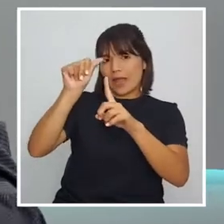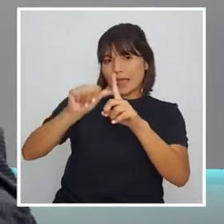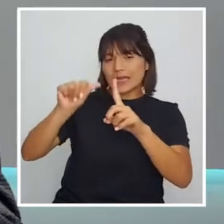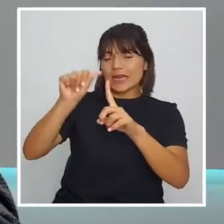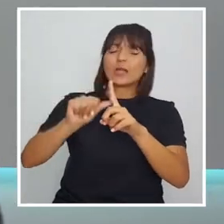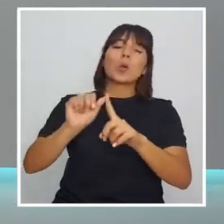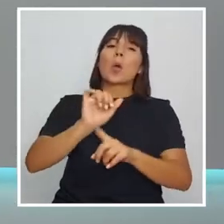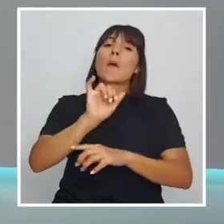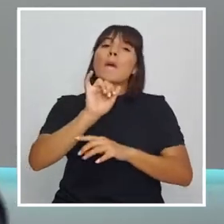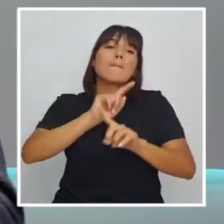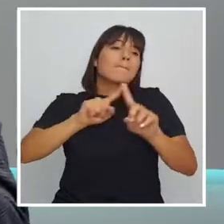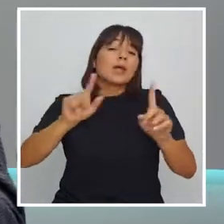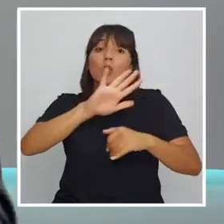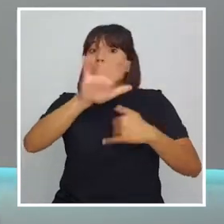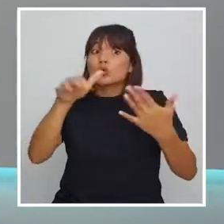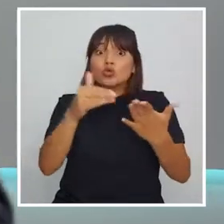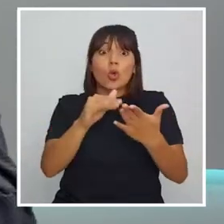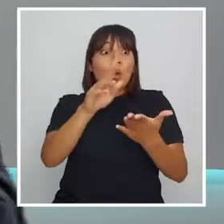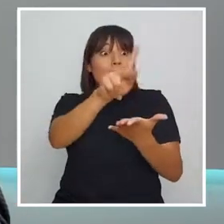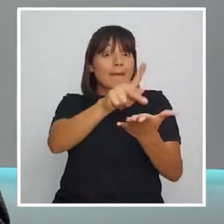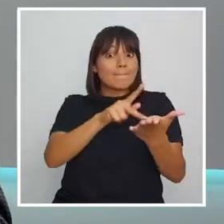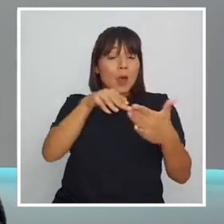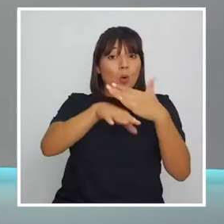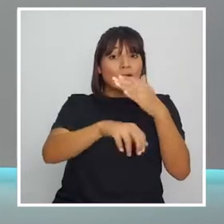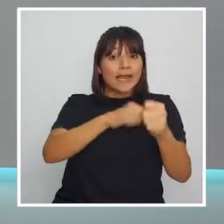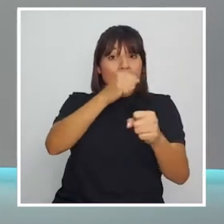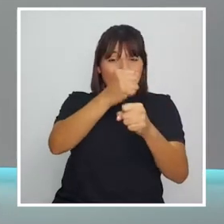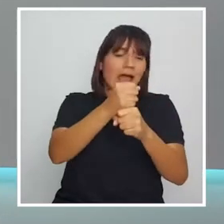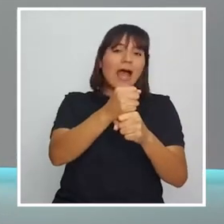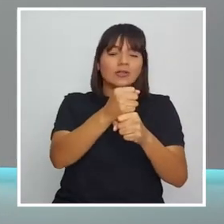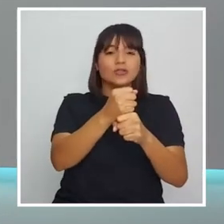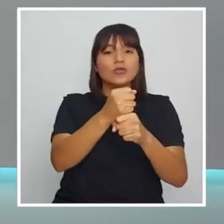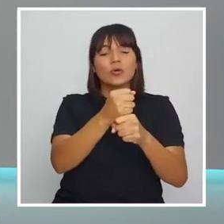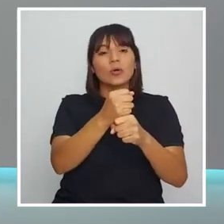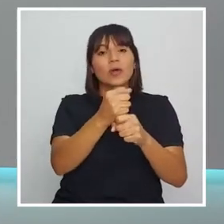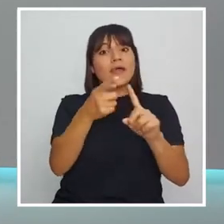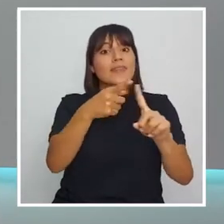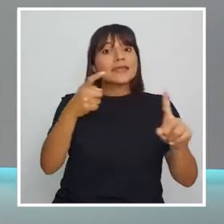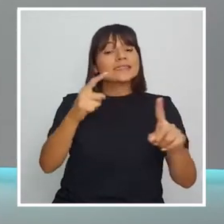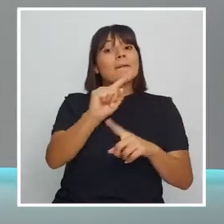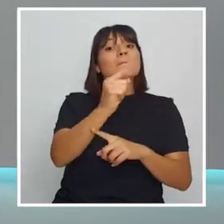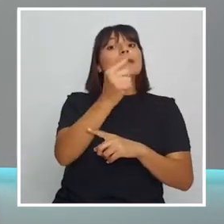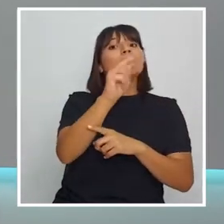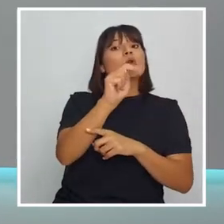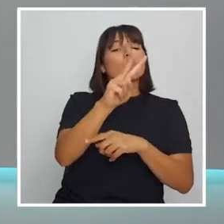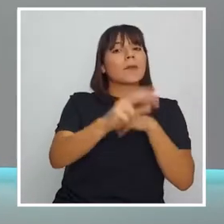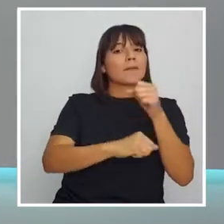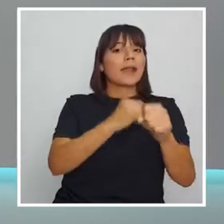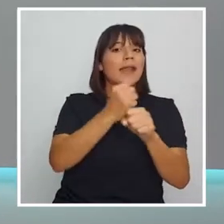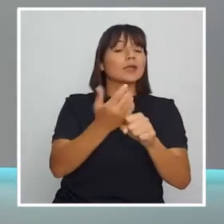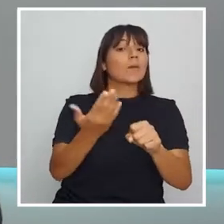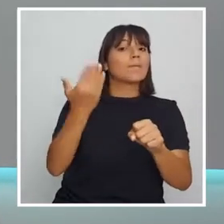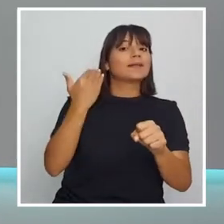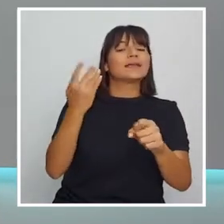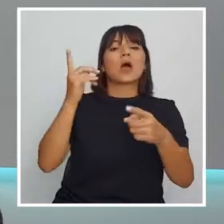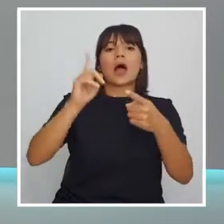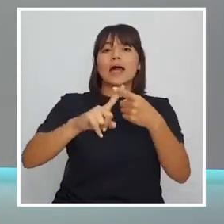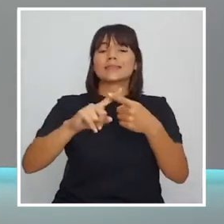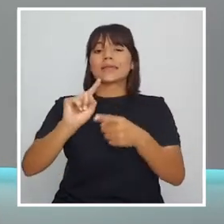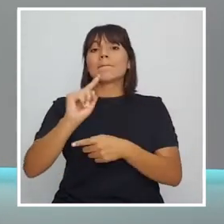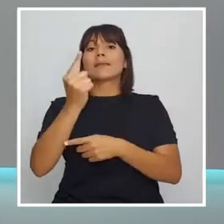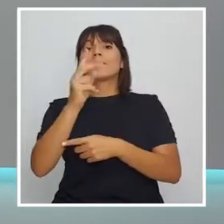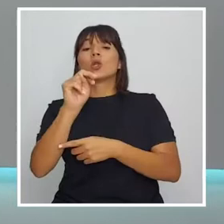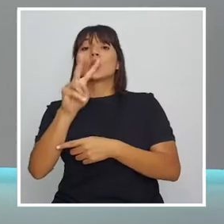es todos los ingresos dividido, los ingresos obtenidos desde el 1 de noviembre del año pasado al 1 de